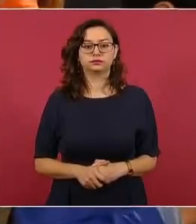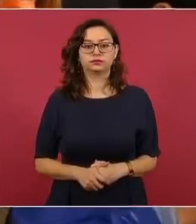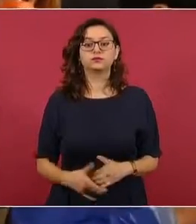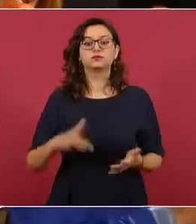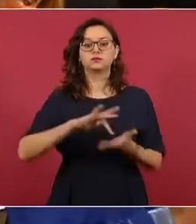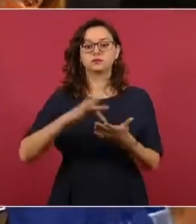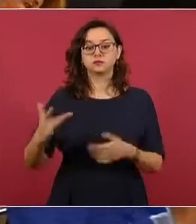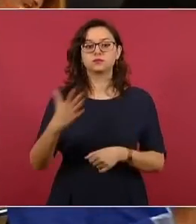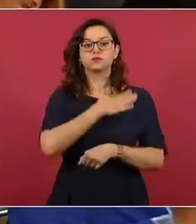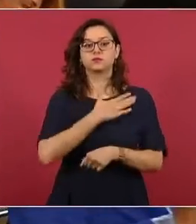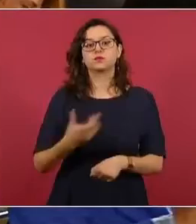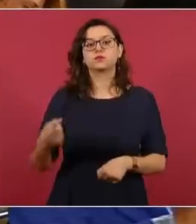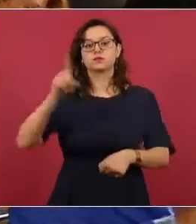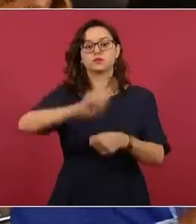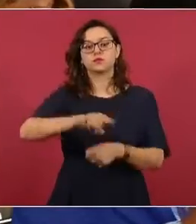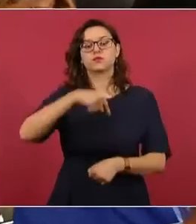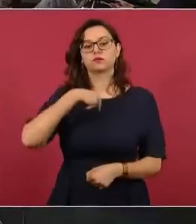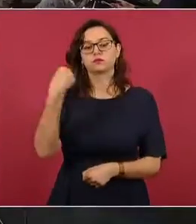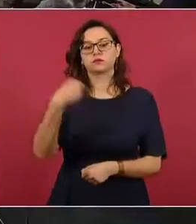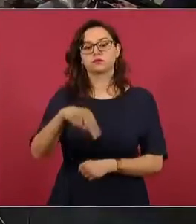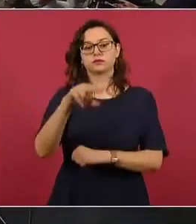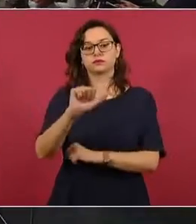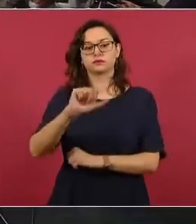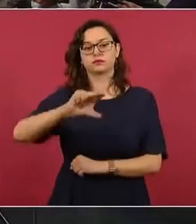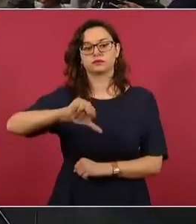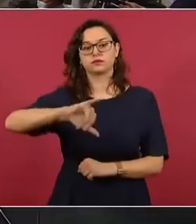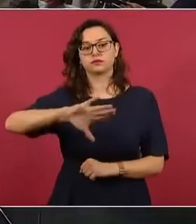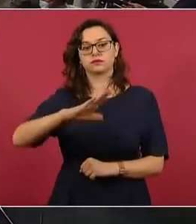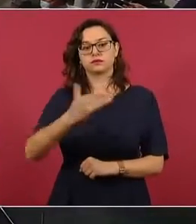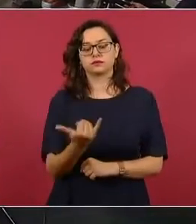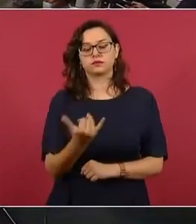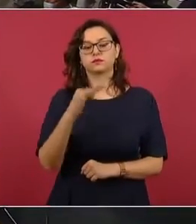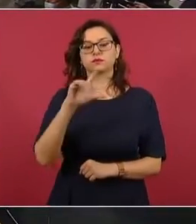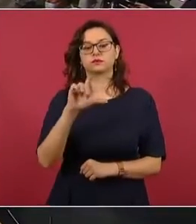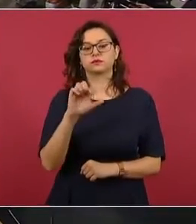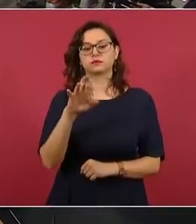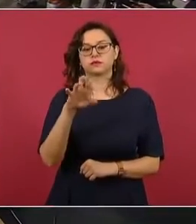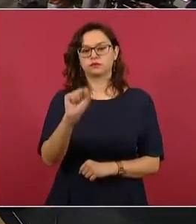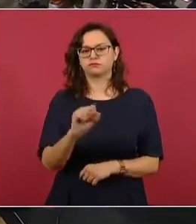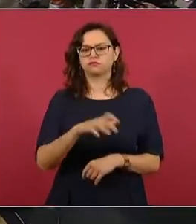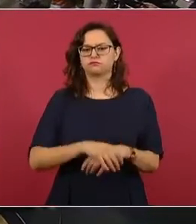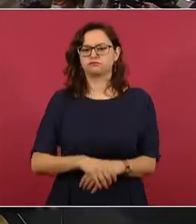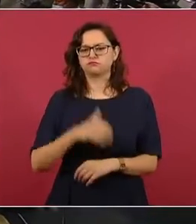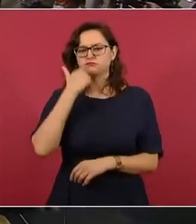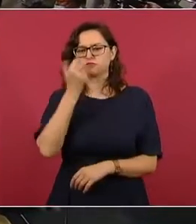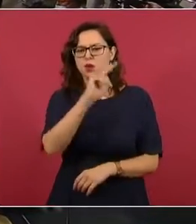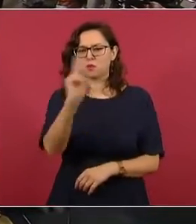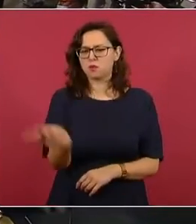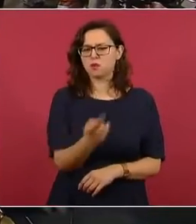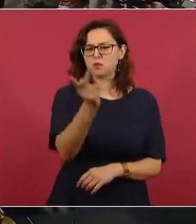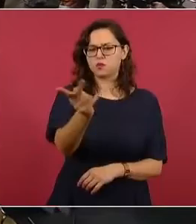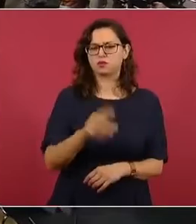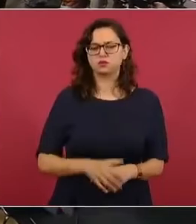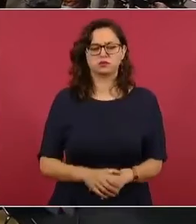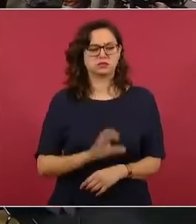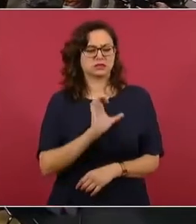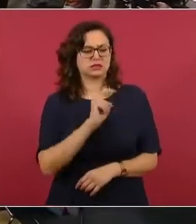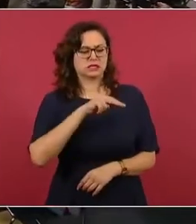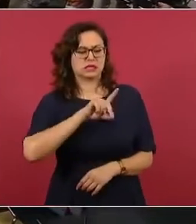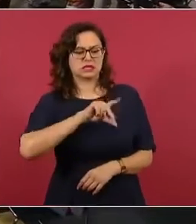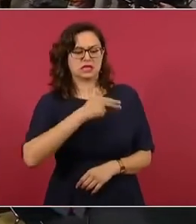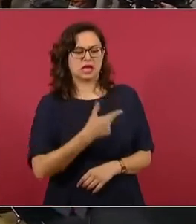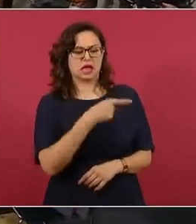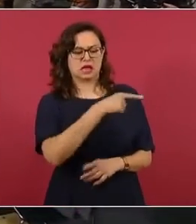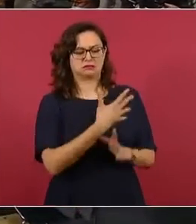Gracias, buenos días. Nancy Flores, de la revista Contralínea. Preguntarle sobre este tema porque la Comisión Nacional de los Derechos Humanos en